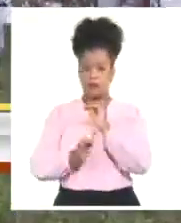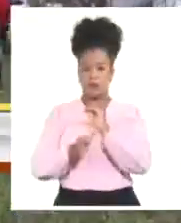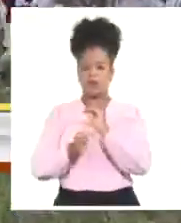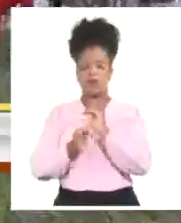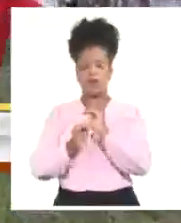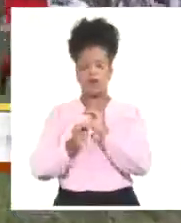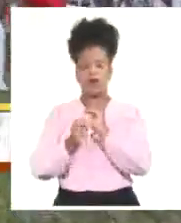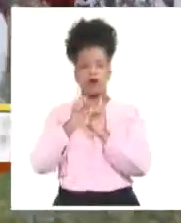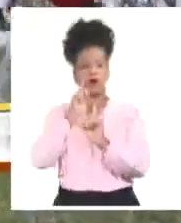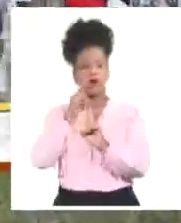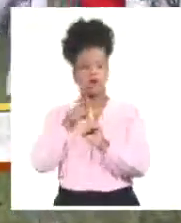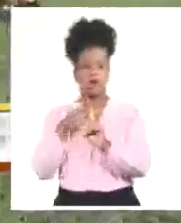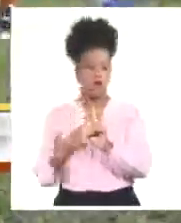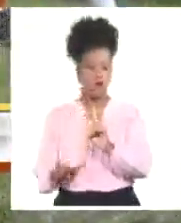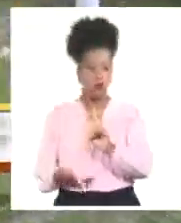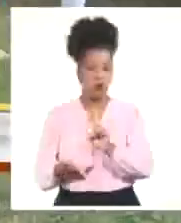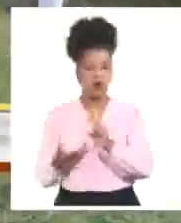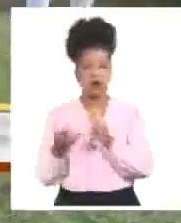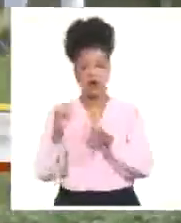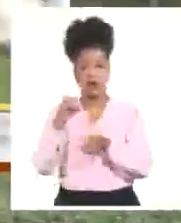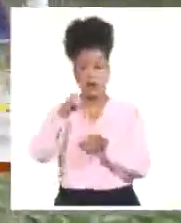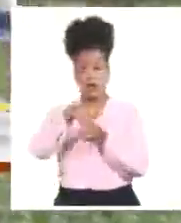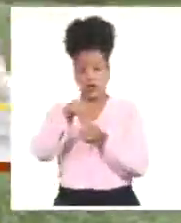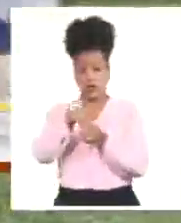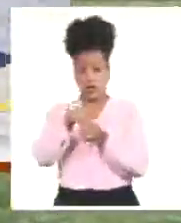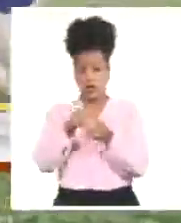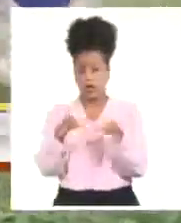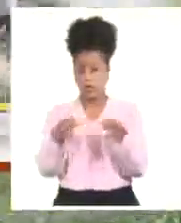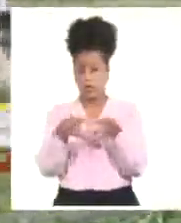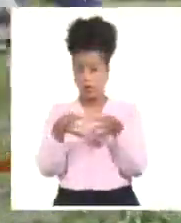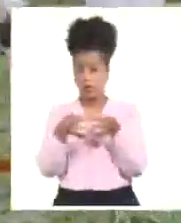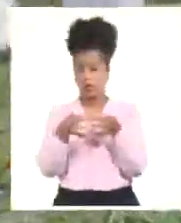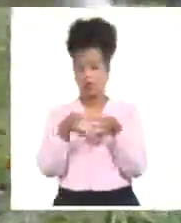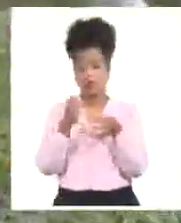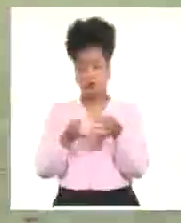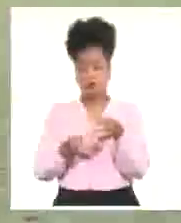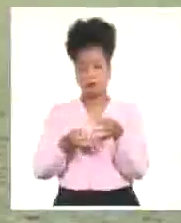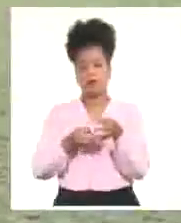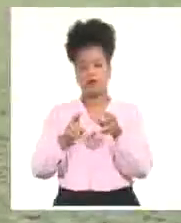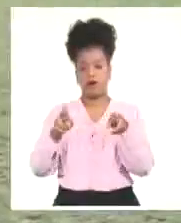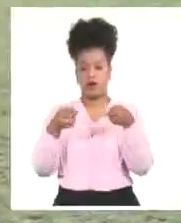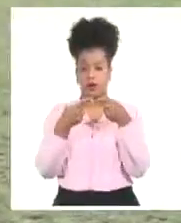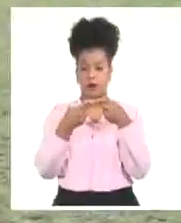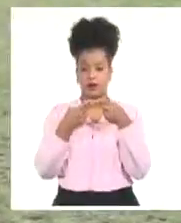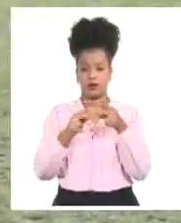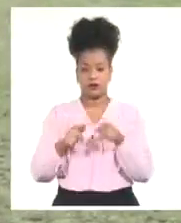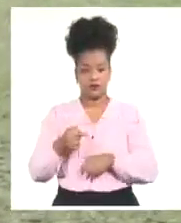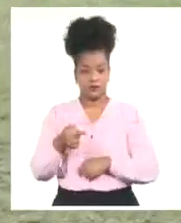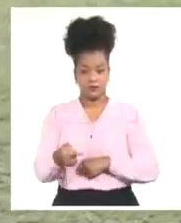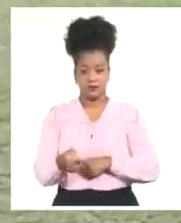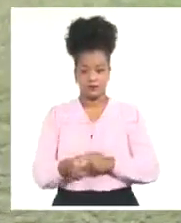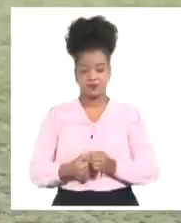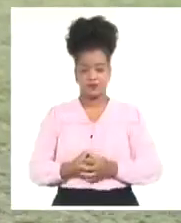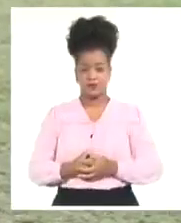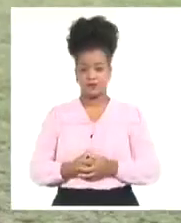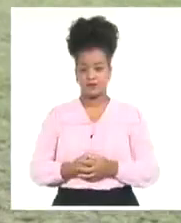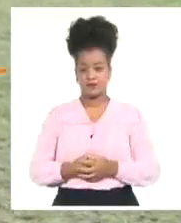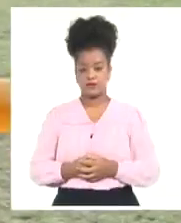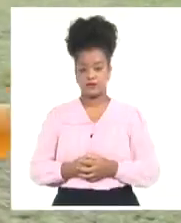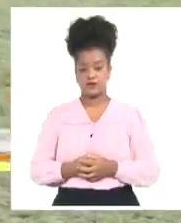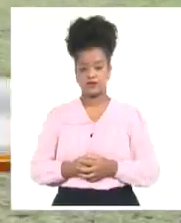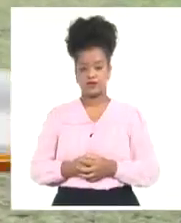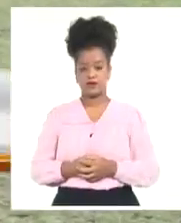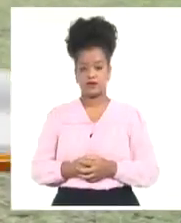único propósito de integrar la selección antillana que estará en el Panamericano de esta categoría. A pesar de tener 2 años